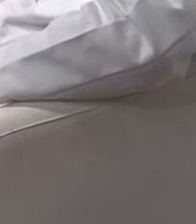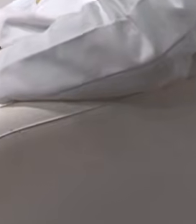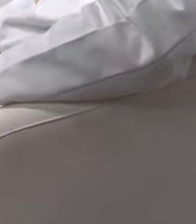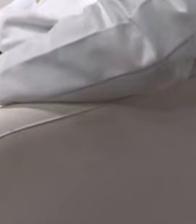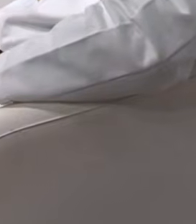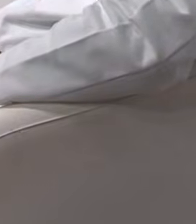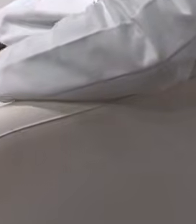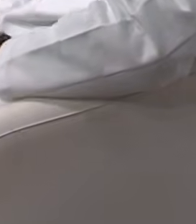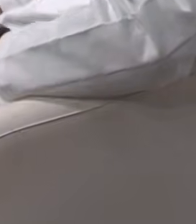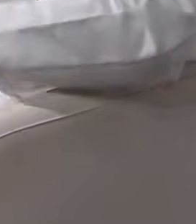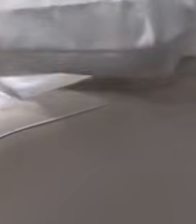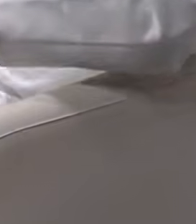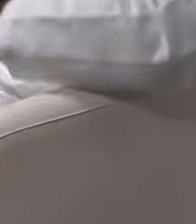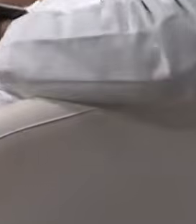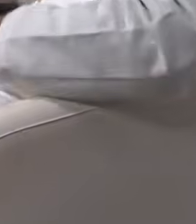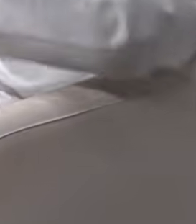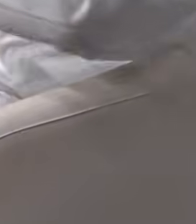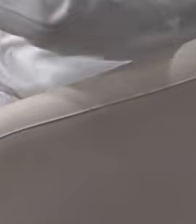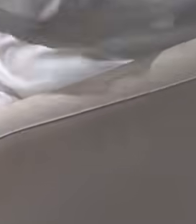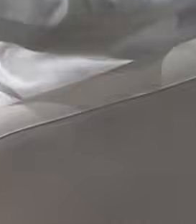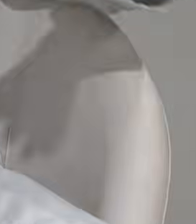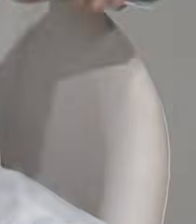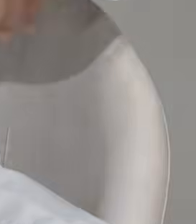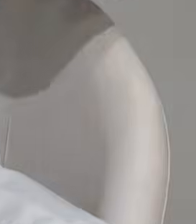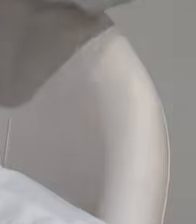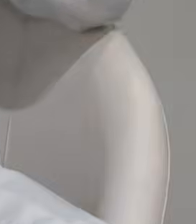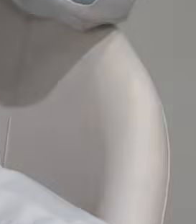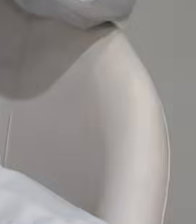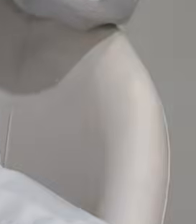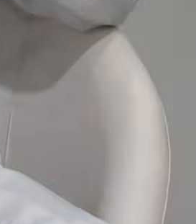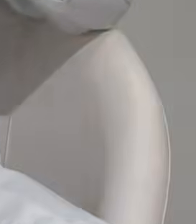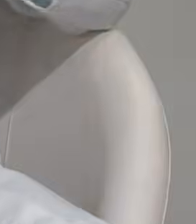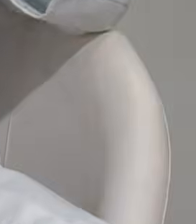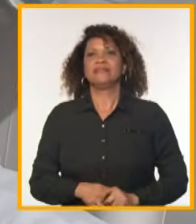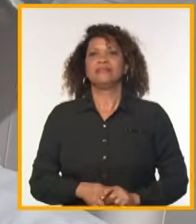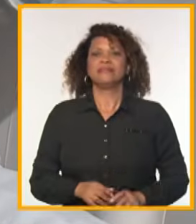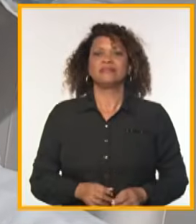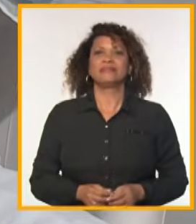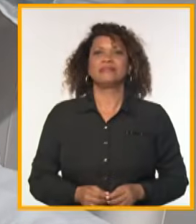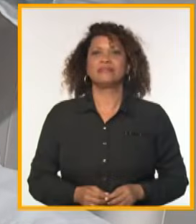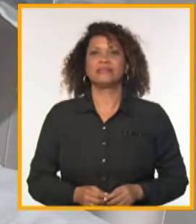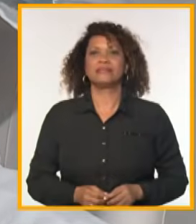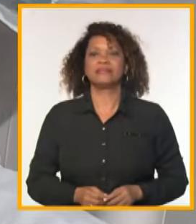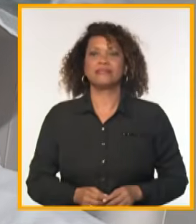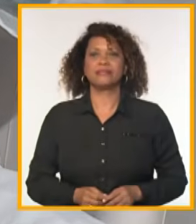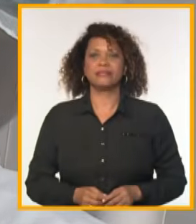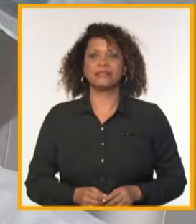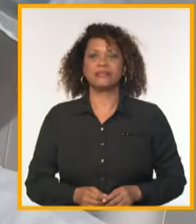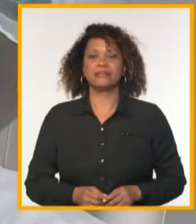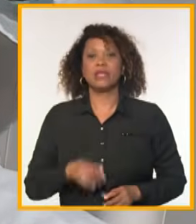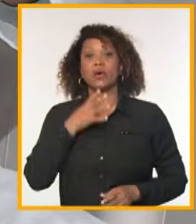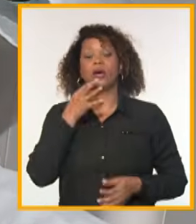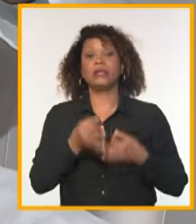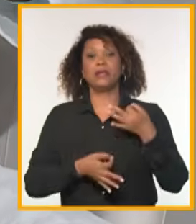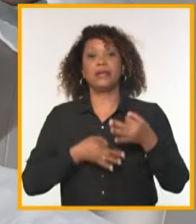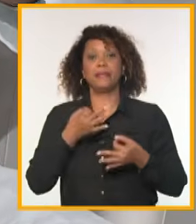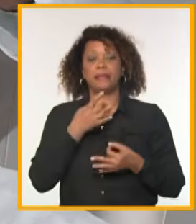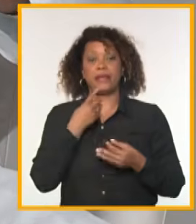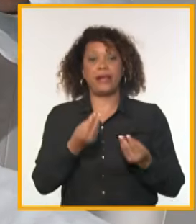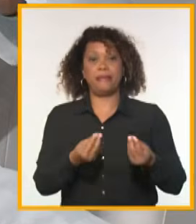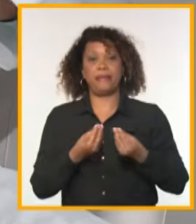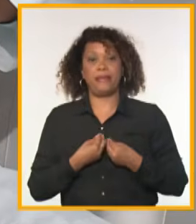Encerrado. No, ellos no podían salir, se tenían que salir con acompañantes, etcétera. Y cuando a mí me dan